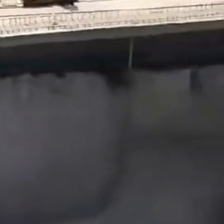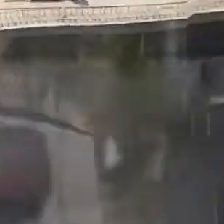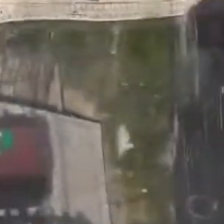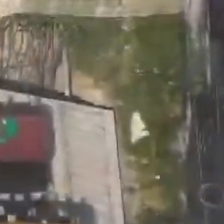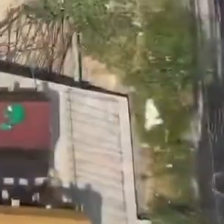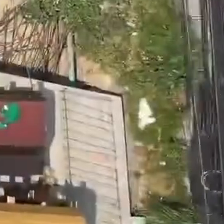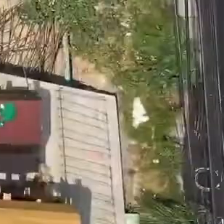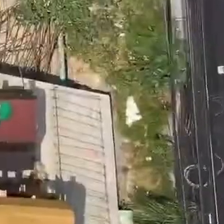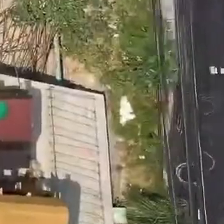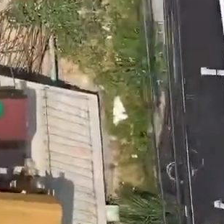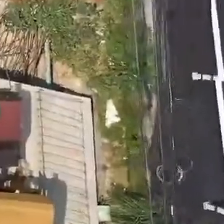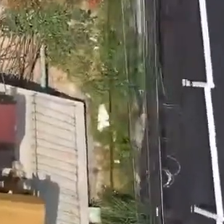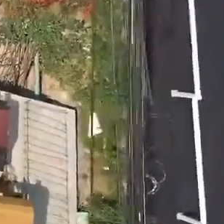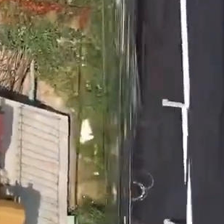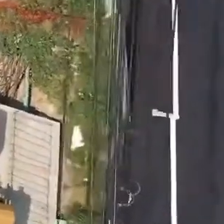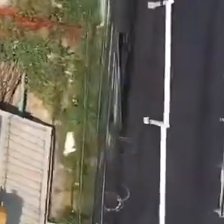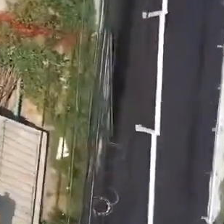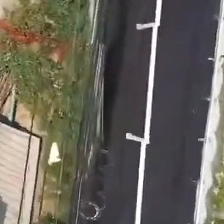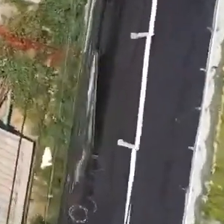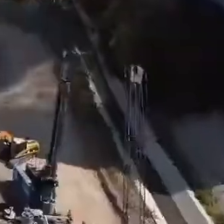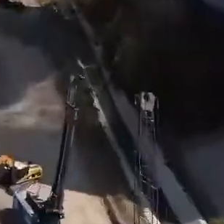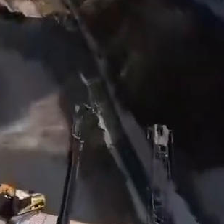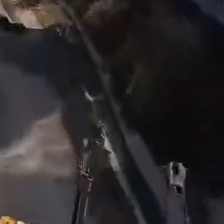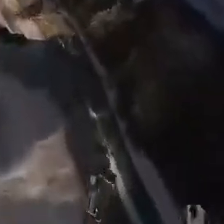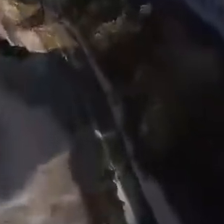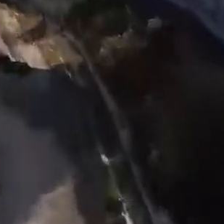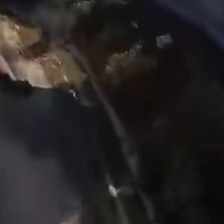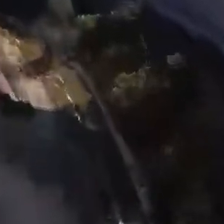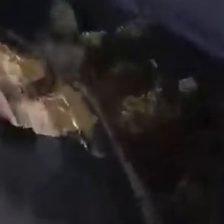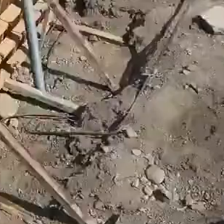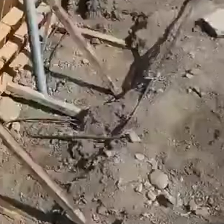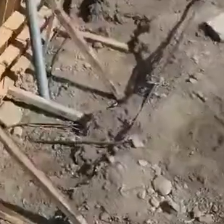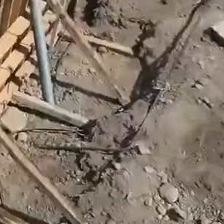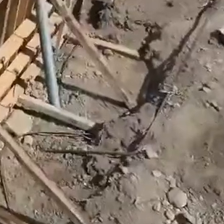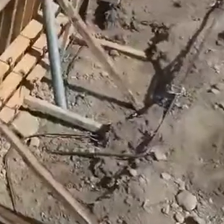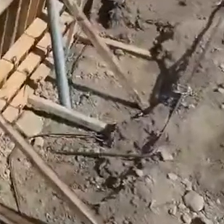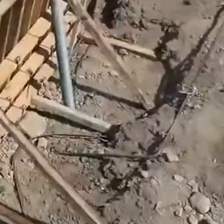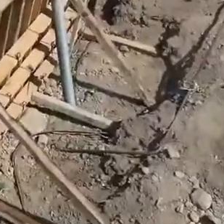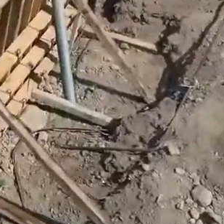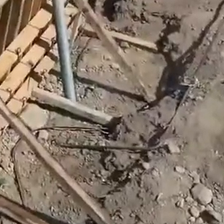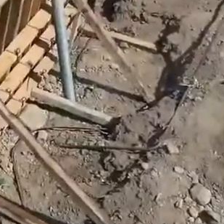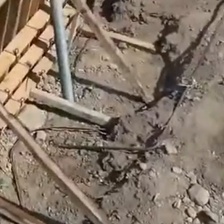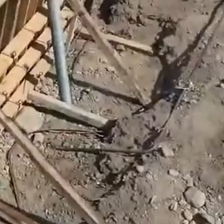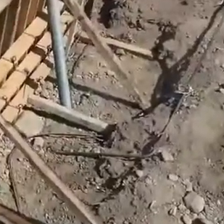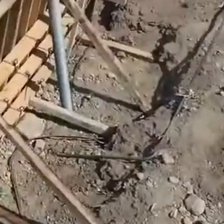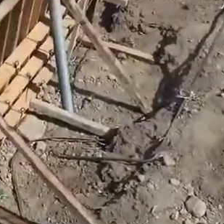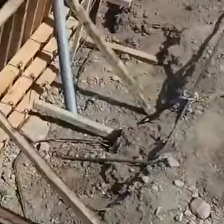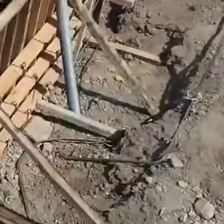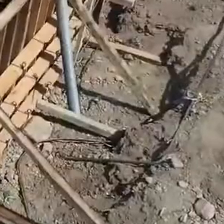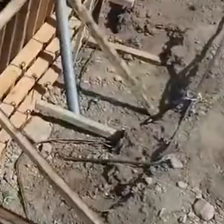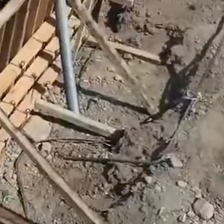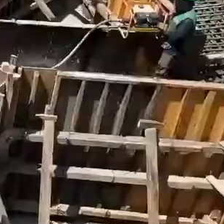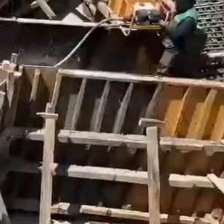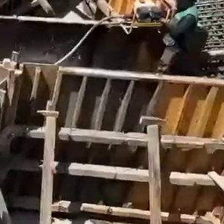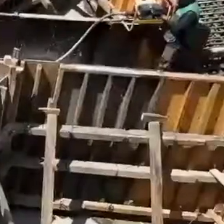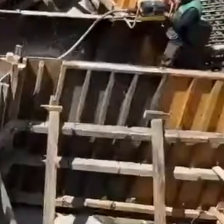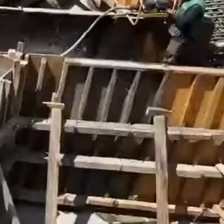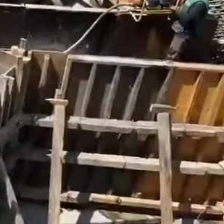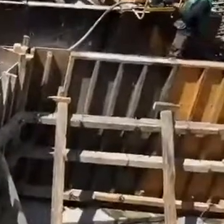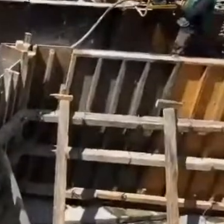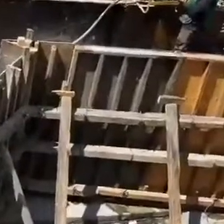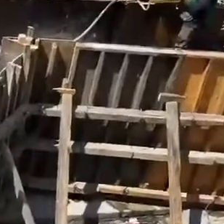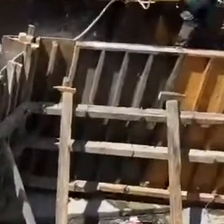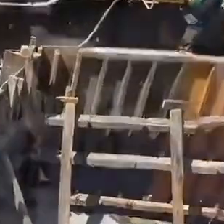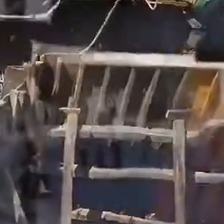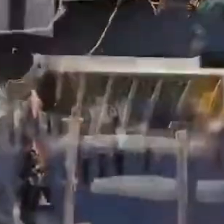7. Estación Santa Fe. Continúan los colados de traves de cimentación de la estructura para las vialidades en el costado sur de